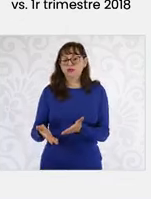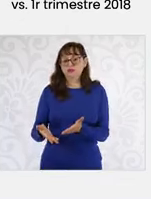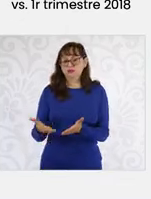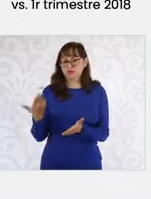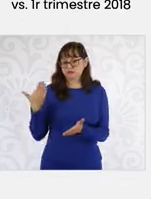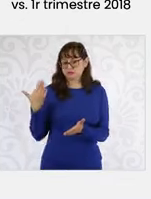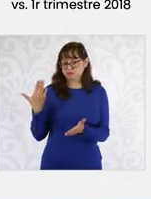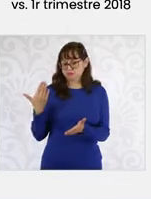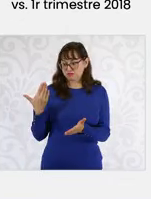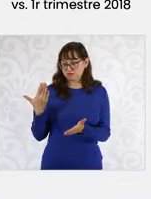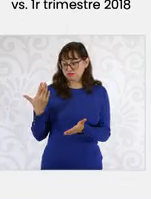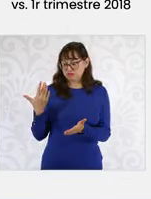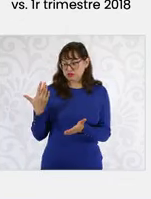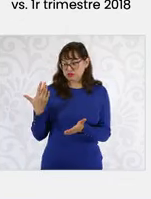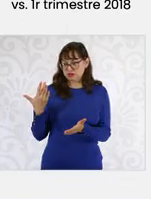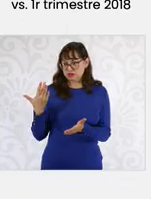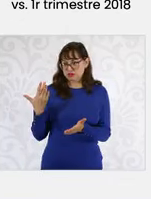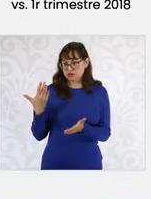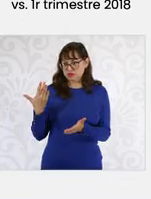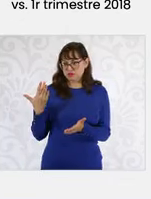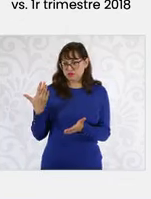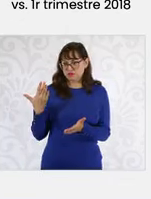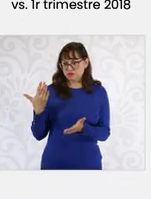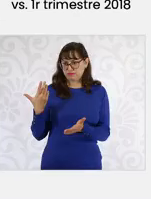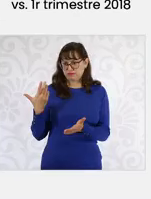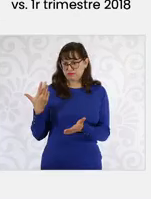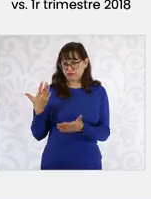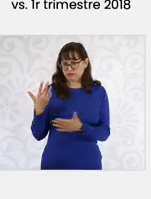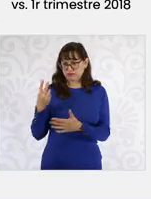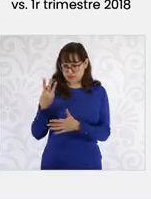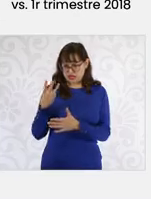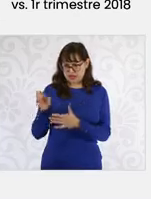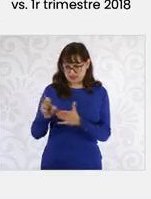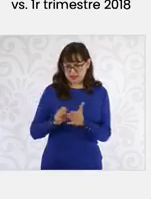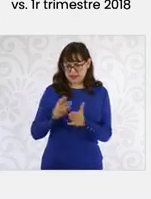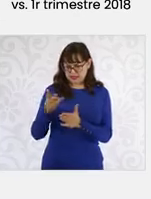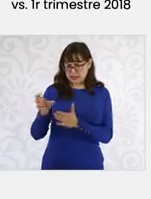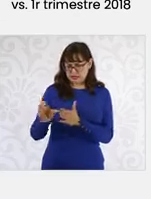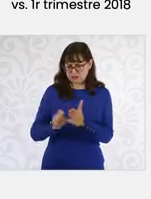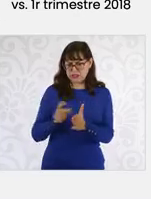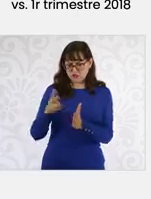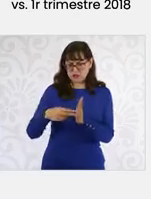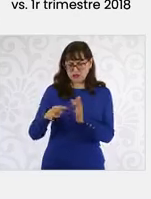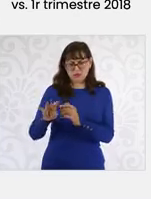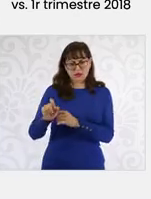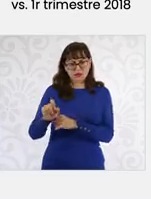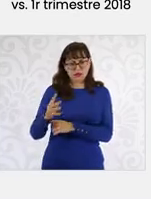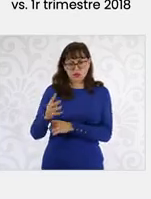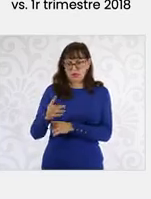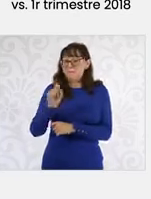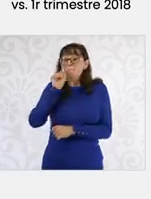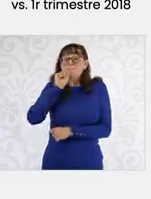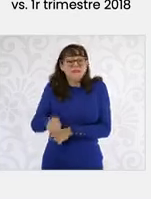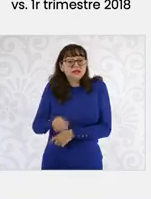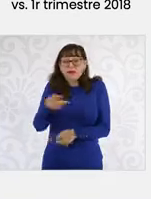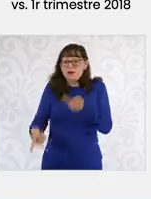la última salió hace poco, creo que es cada trimestre, en 2024. Las mismitas,